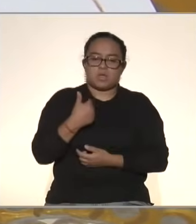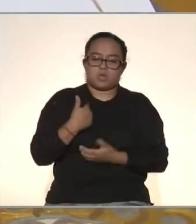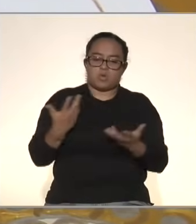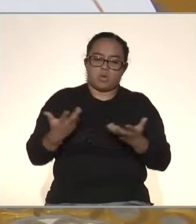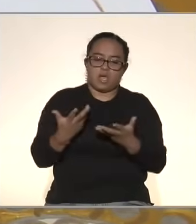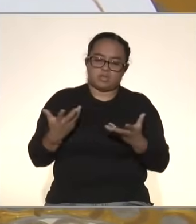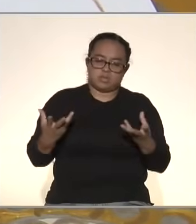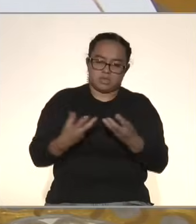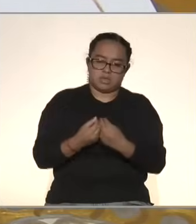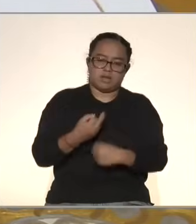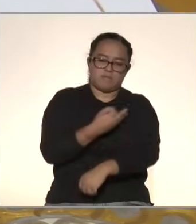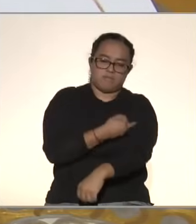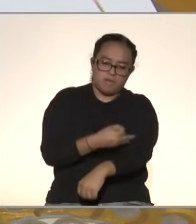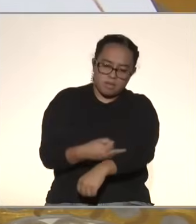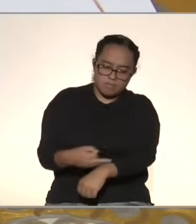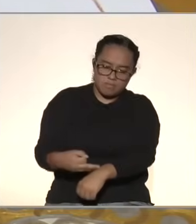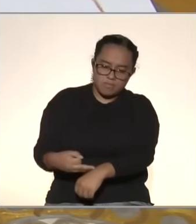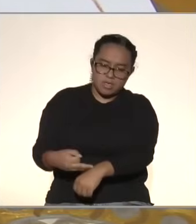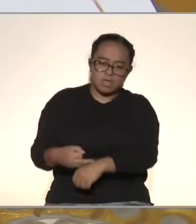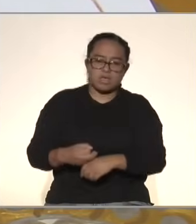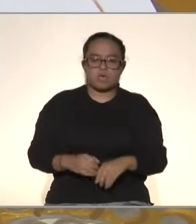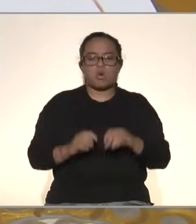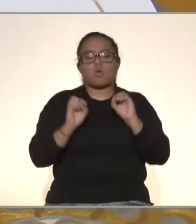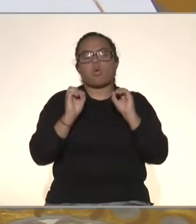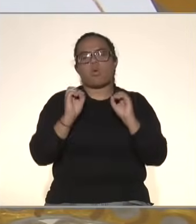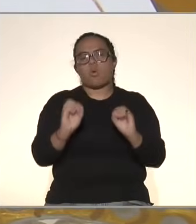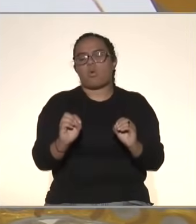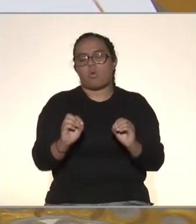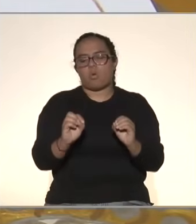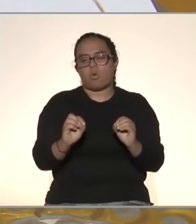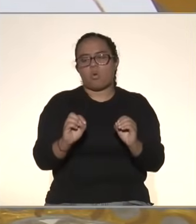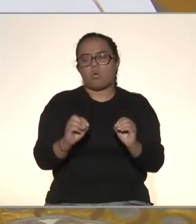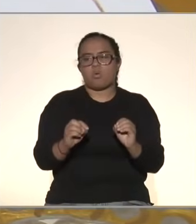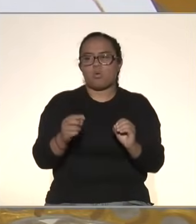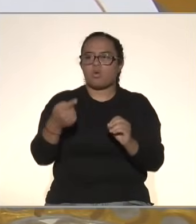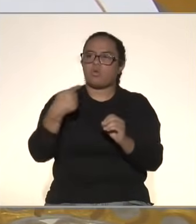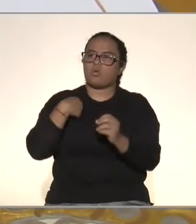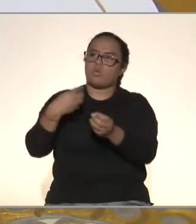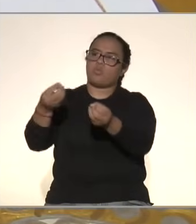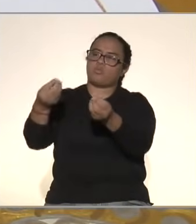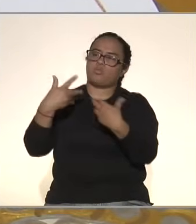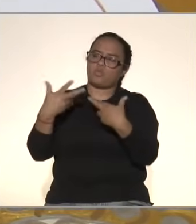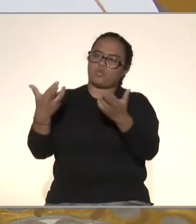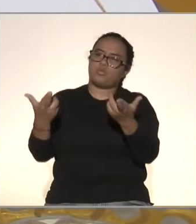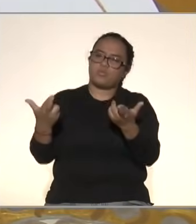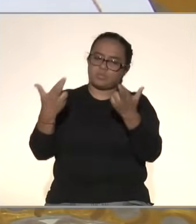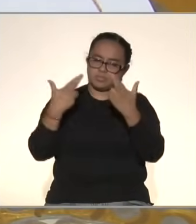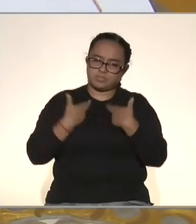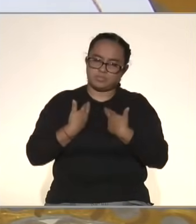realizados de familia o aquellos que has recibido como regalos